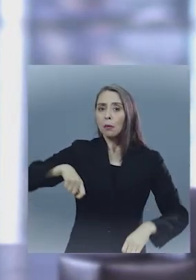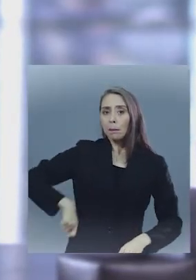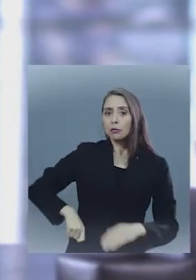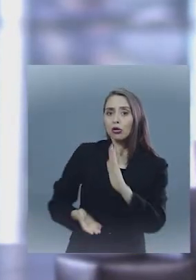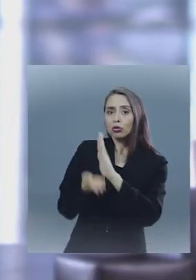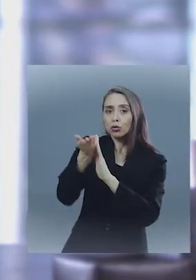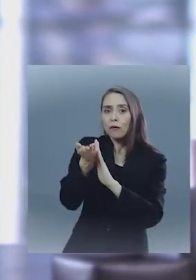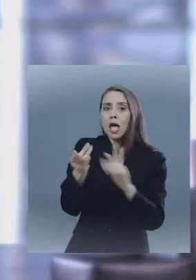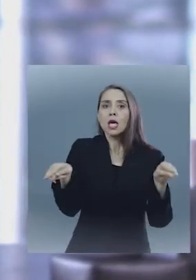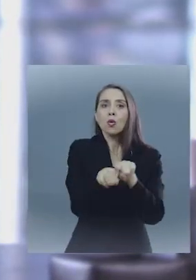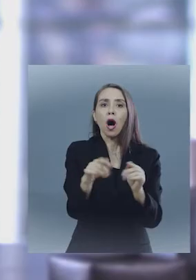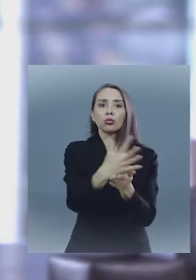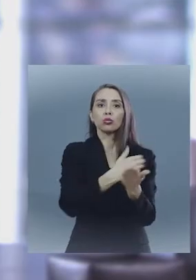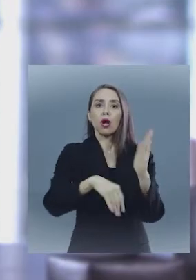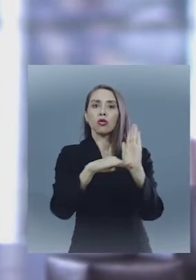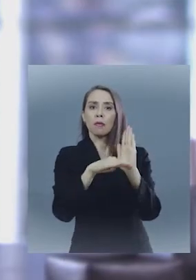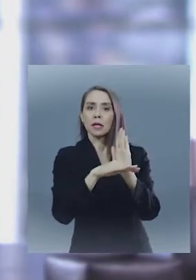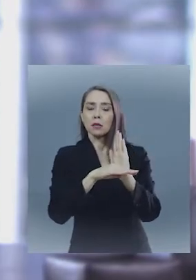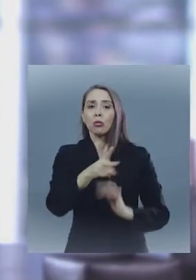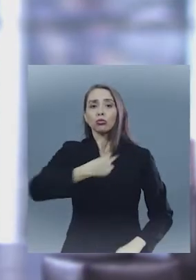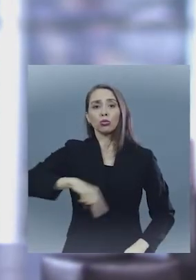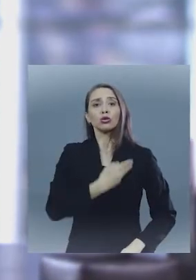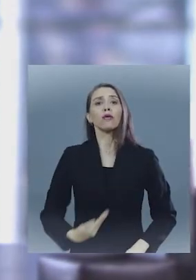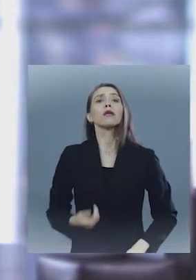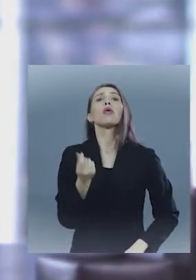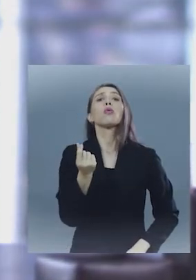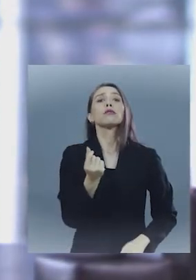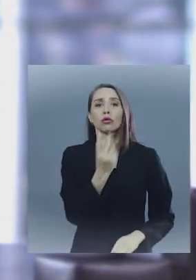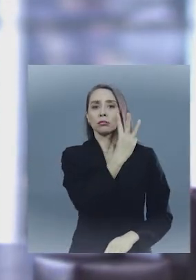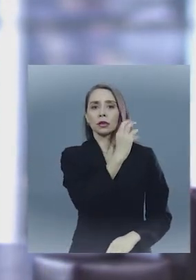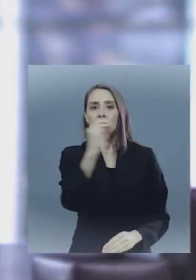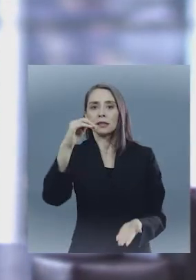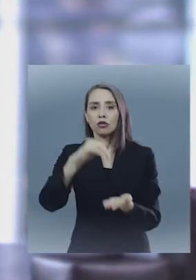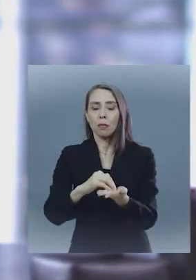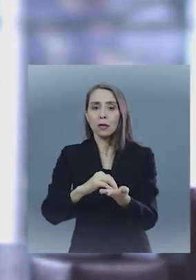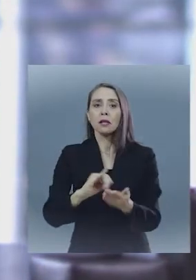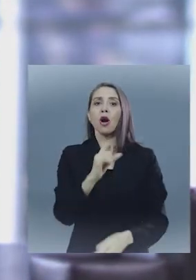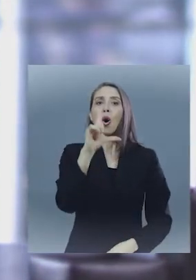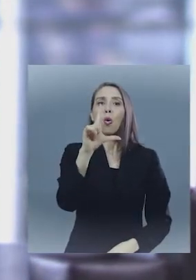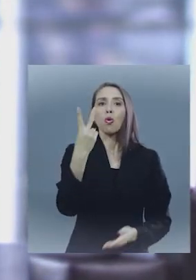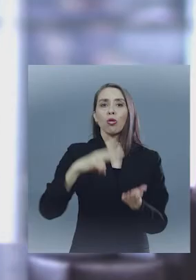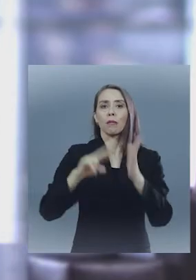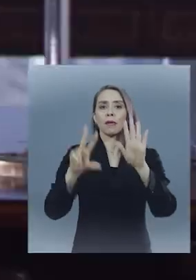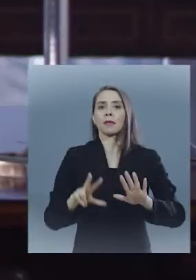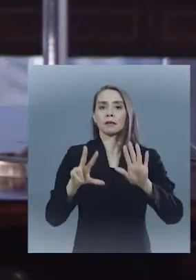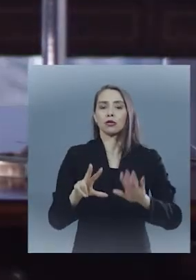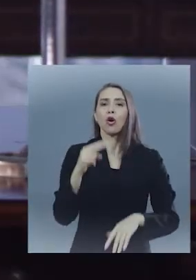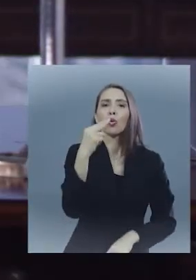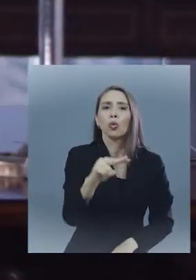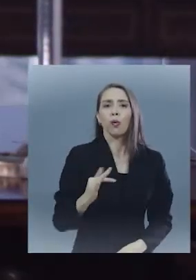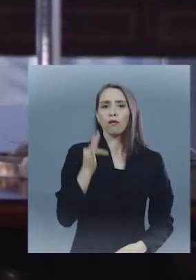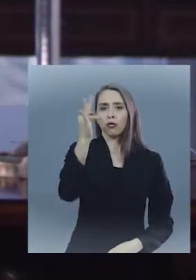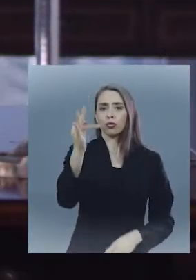se igualen al sueldo mínimo, que en nuestro gobierno será de 300 mil pesos en julio de 2018. Por